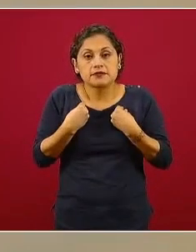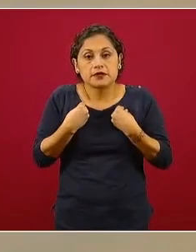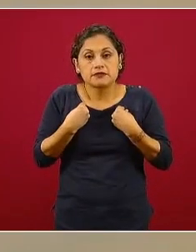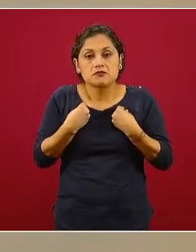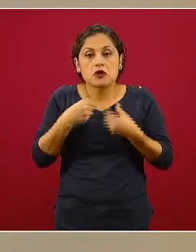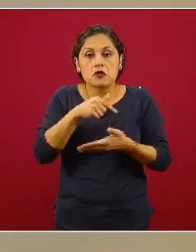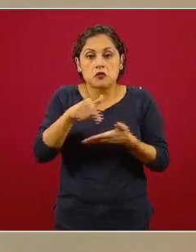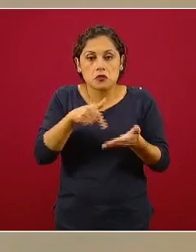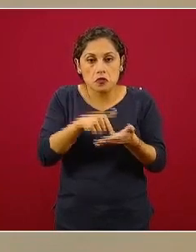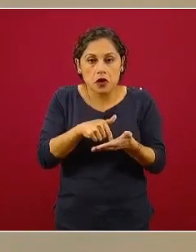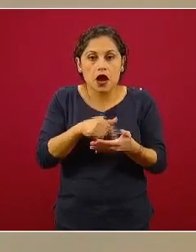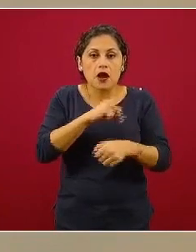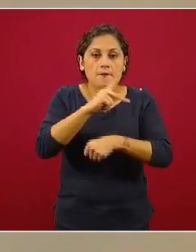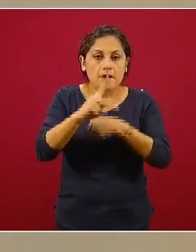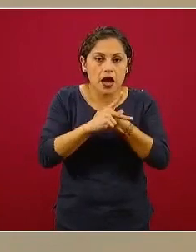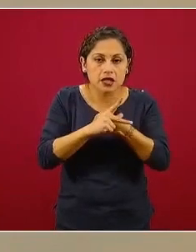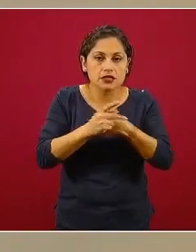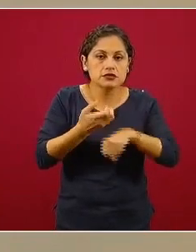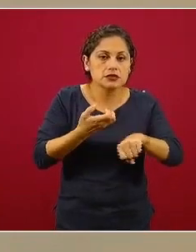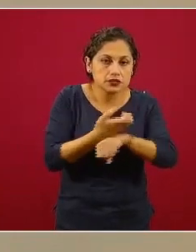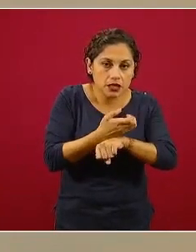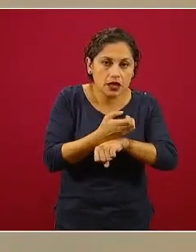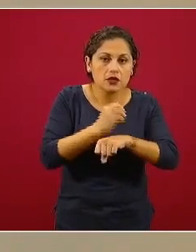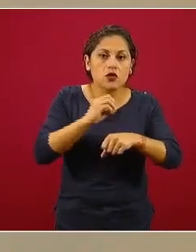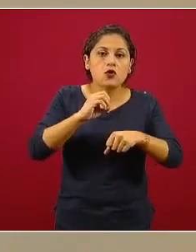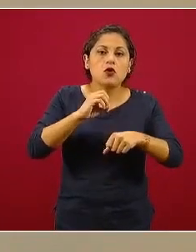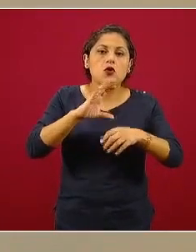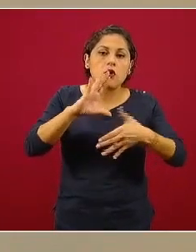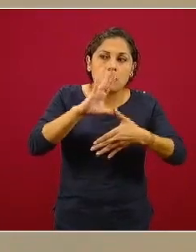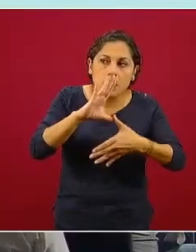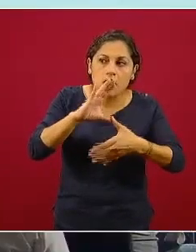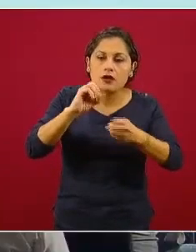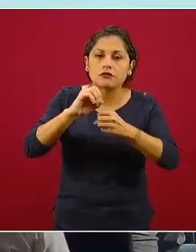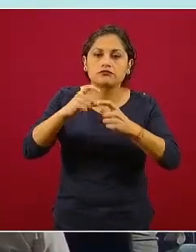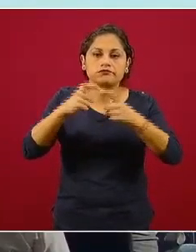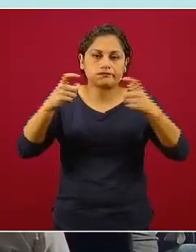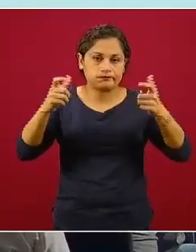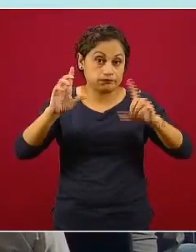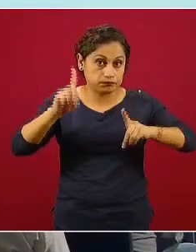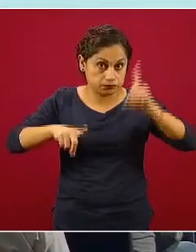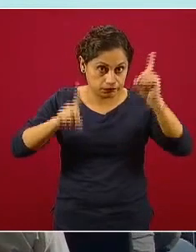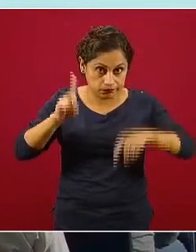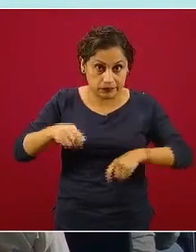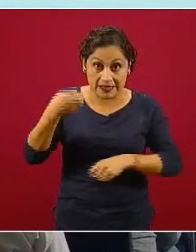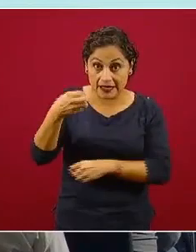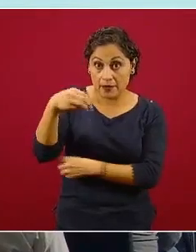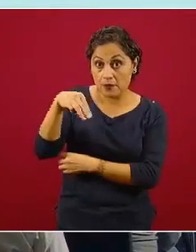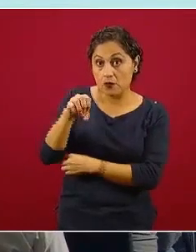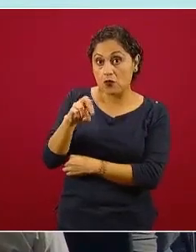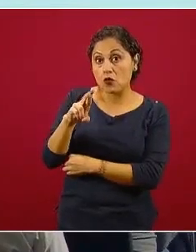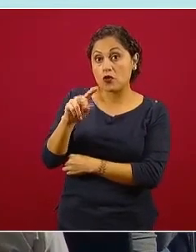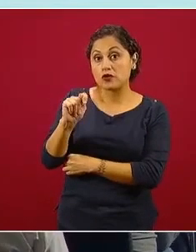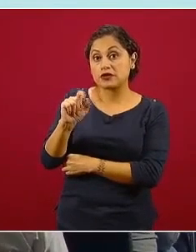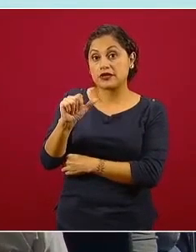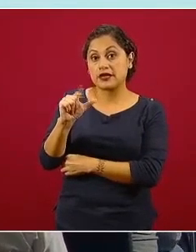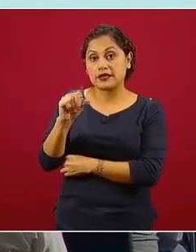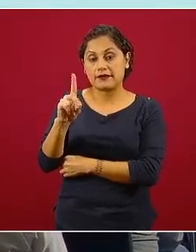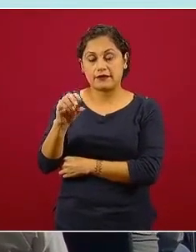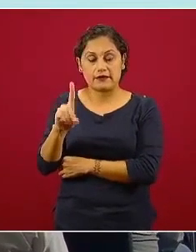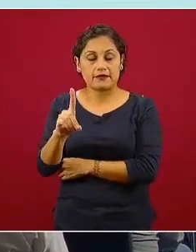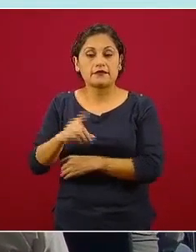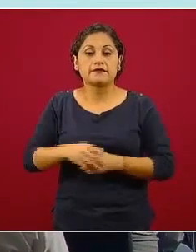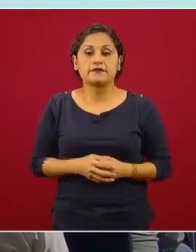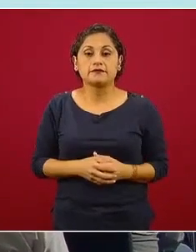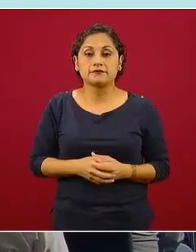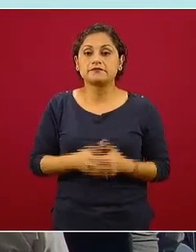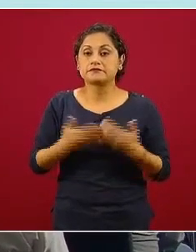entero. Mortalidad. La interpretación de esto es justamente esa: ¿cuál es el impacto sobre la sociedad